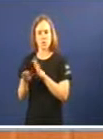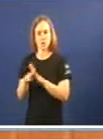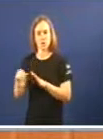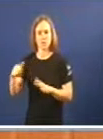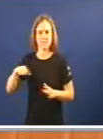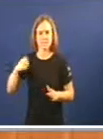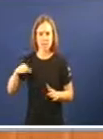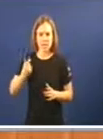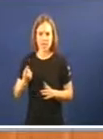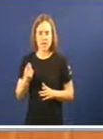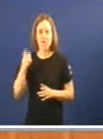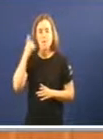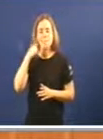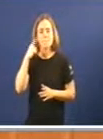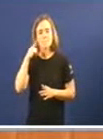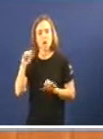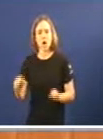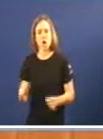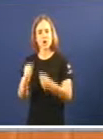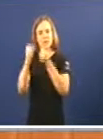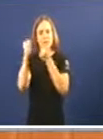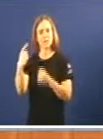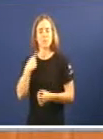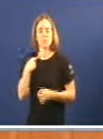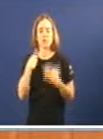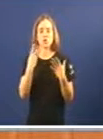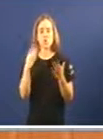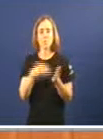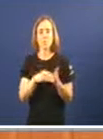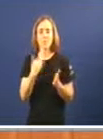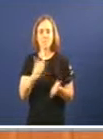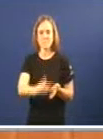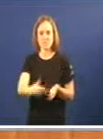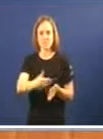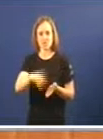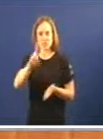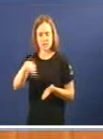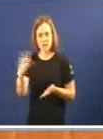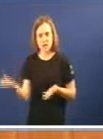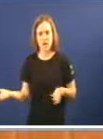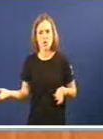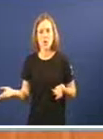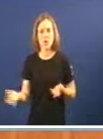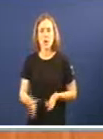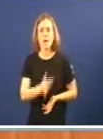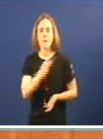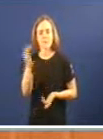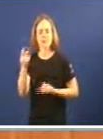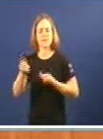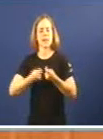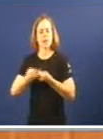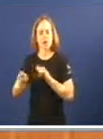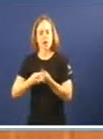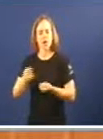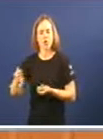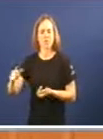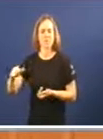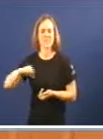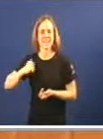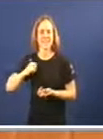rescataba a banca perdiendo esos ocho mil millones de euros 40 la banca pero además hacían negocio a sanidad de privada